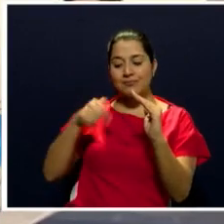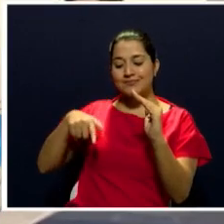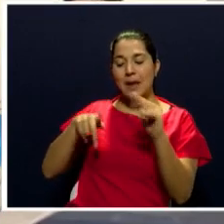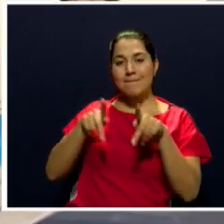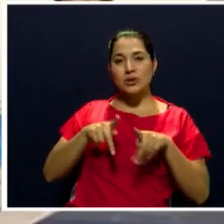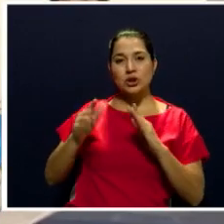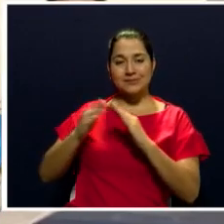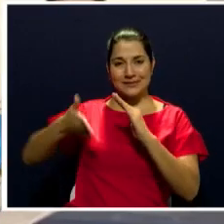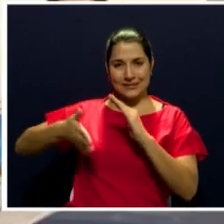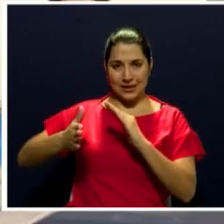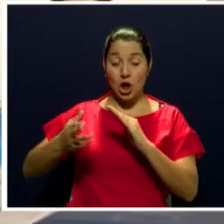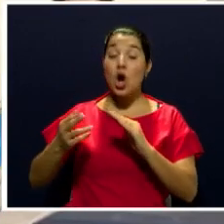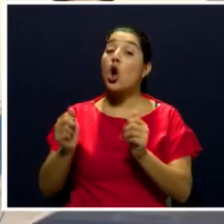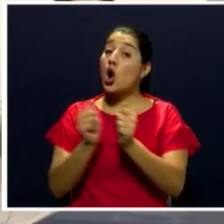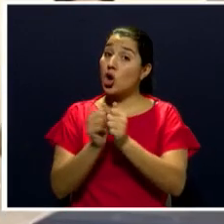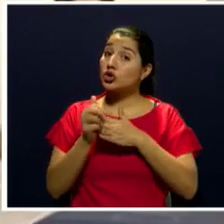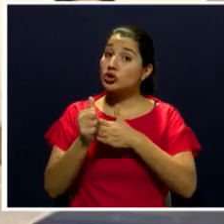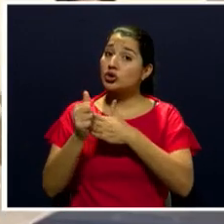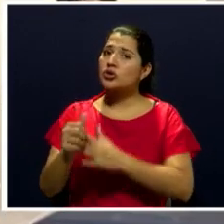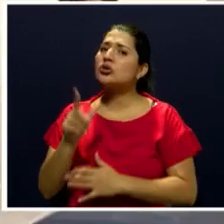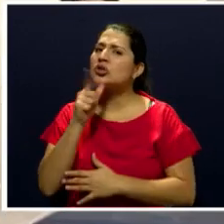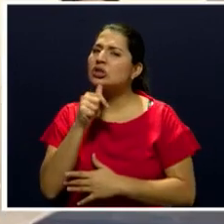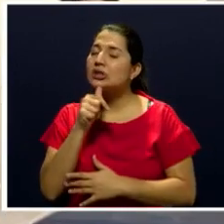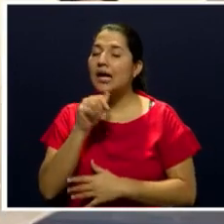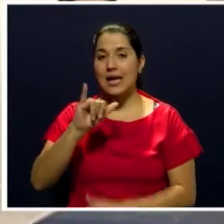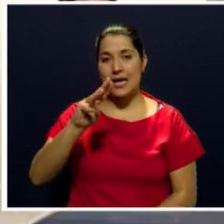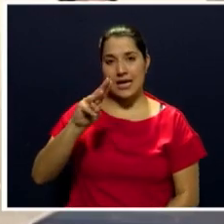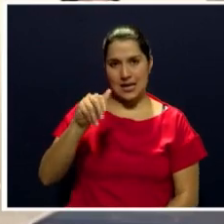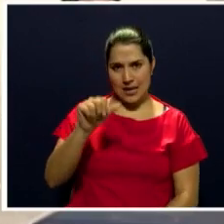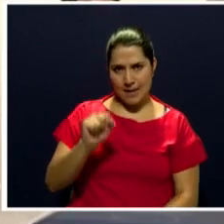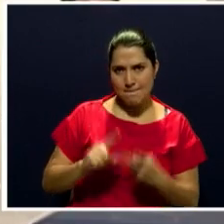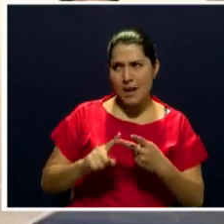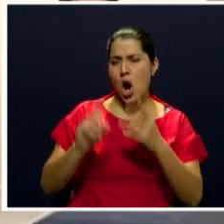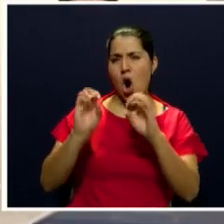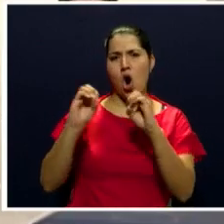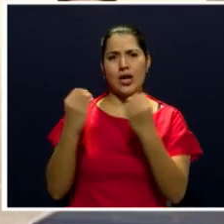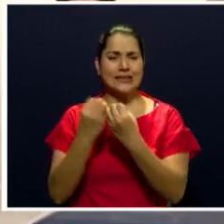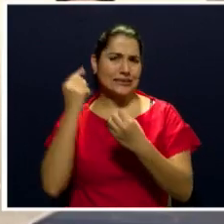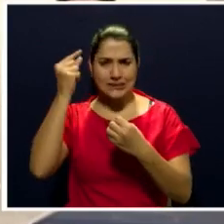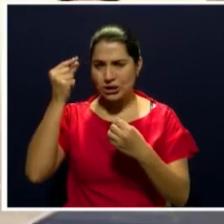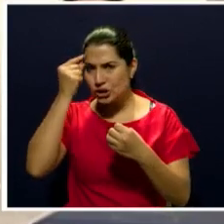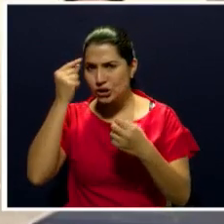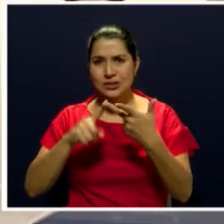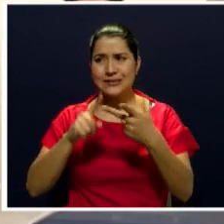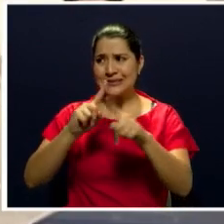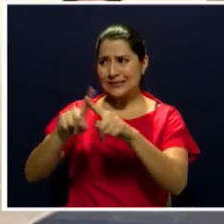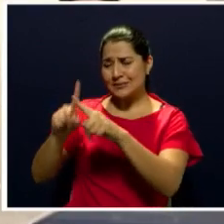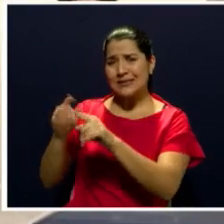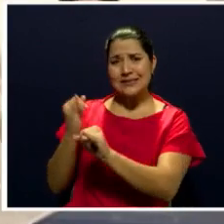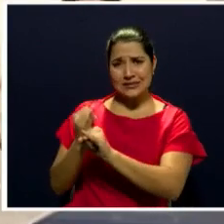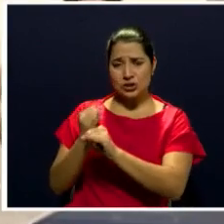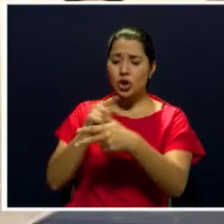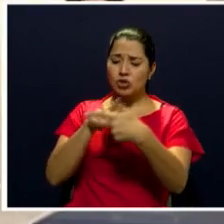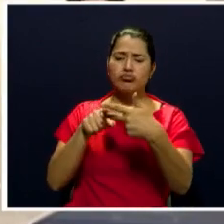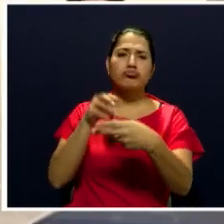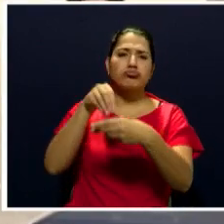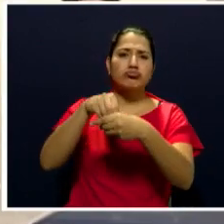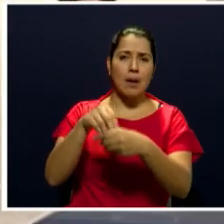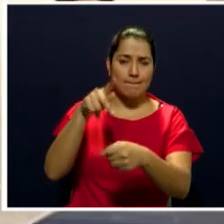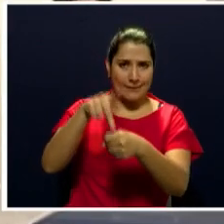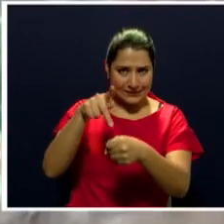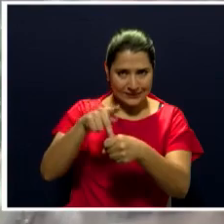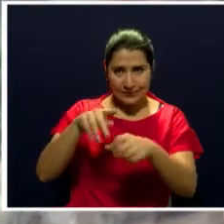del Instituto Mixto de Ayuda Social, varias ONGs y múltiples instituciones del sector social que están participando activamente en